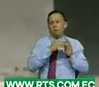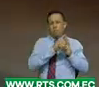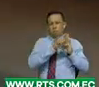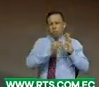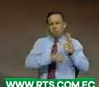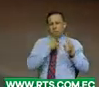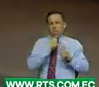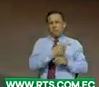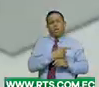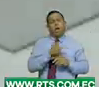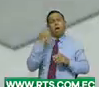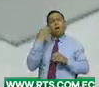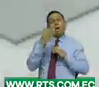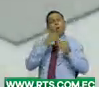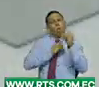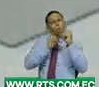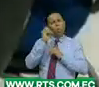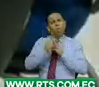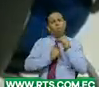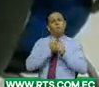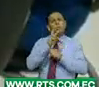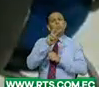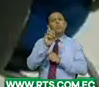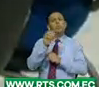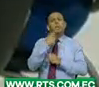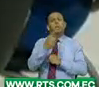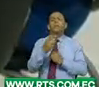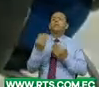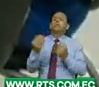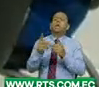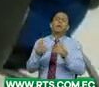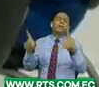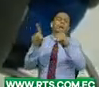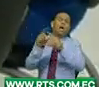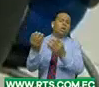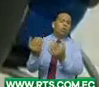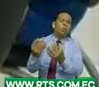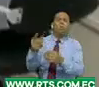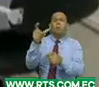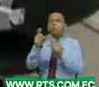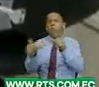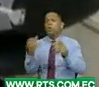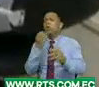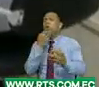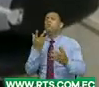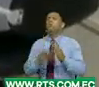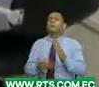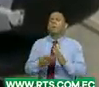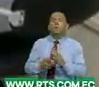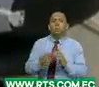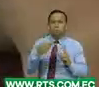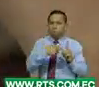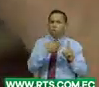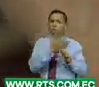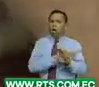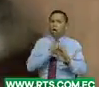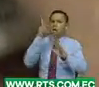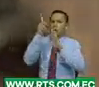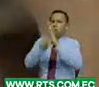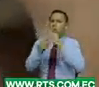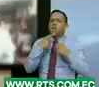pedido datos sobre estos casos pero aún no los han recibido a pesar de incluso haber ganado una acción de acceso a la información pública